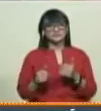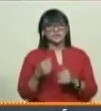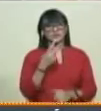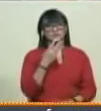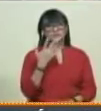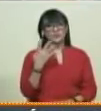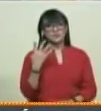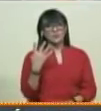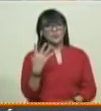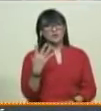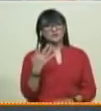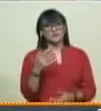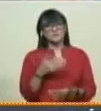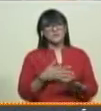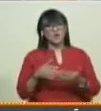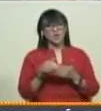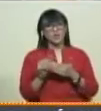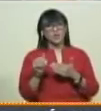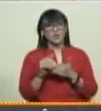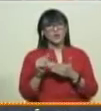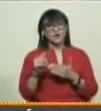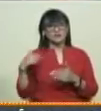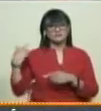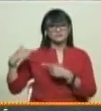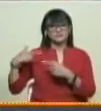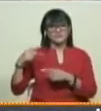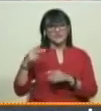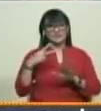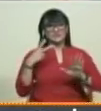154 millones de dólares en 2017.